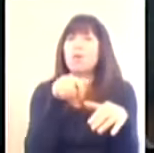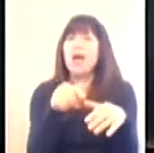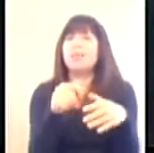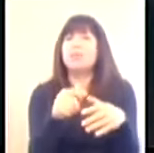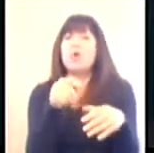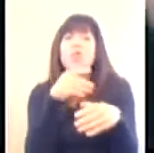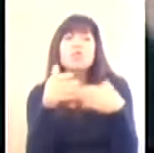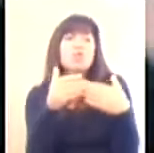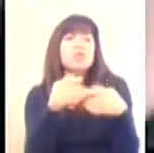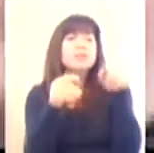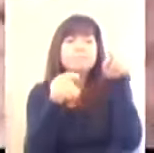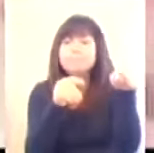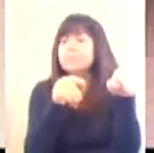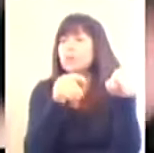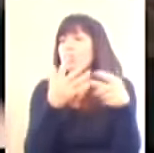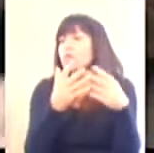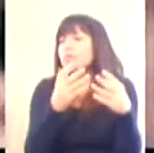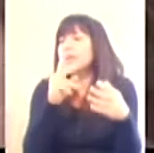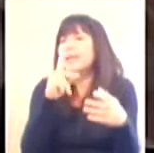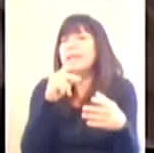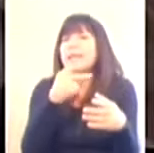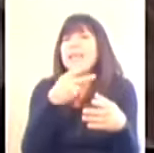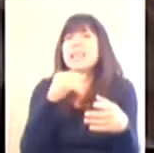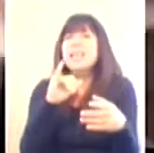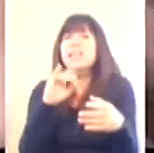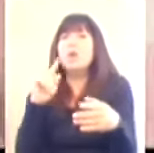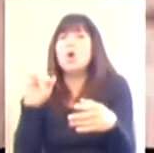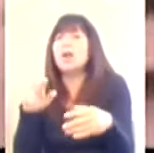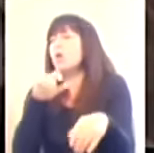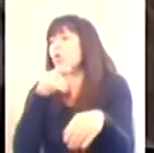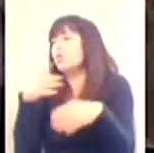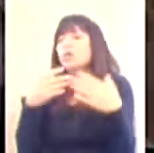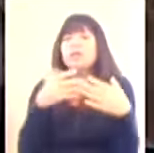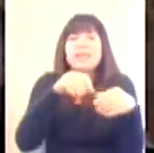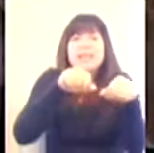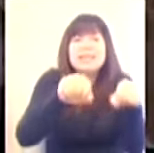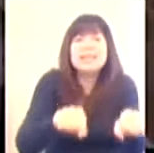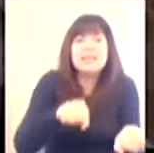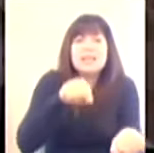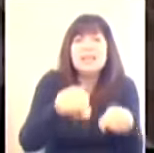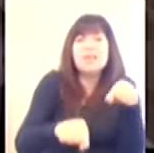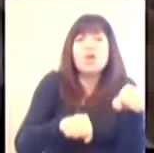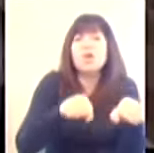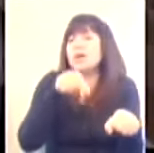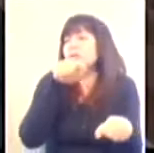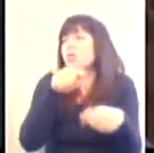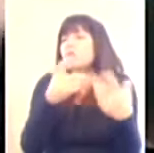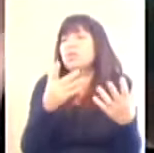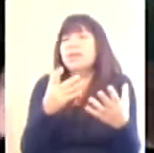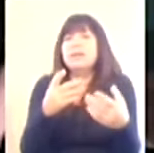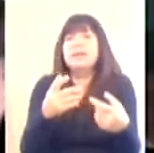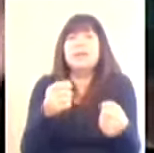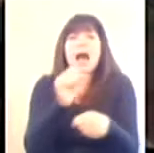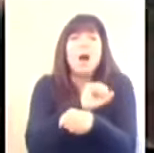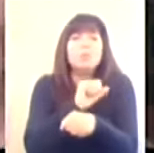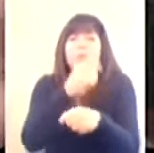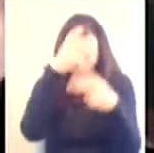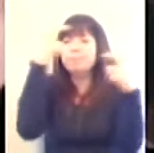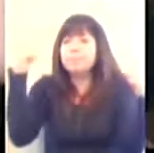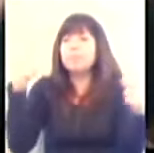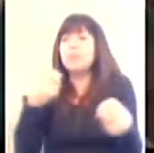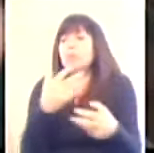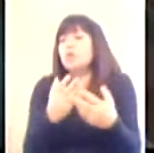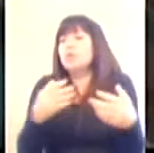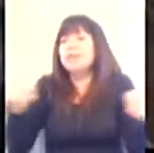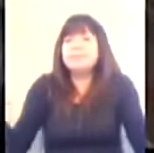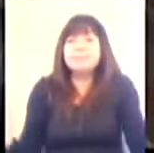dónde calza, por ejemplo, la bici, dónde calza el bus, dónde calza el camión, el camión que transporta un montón de